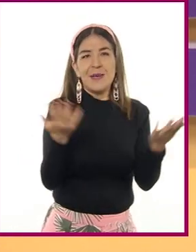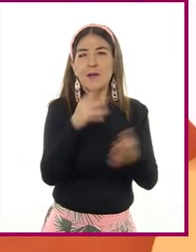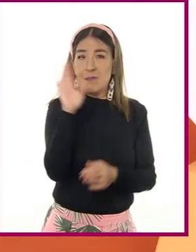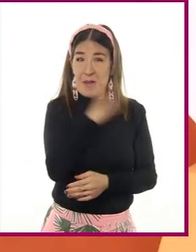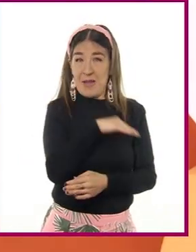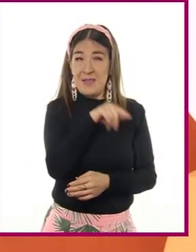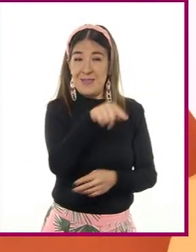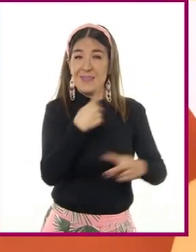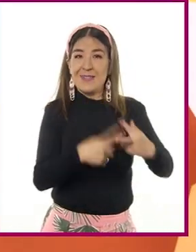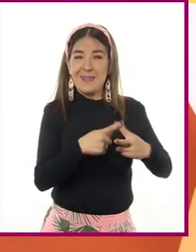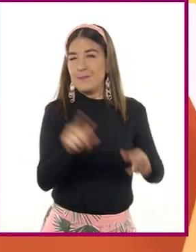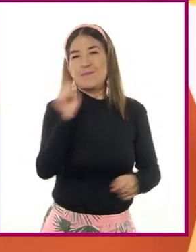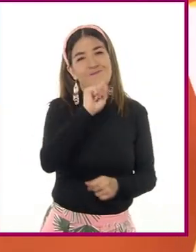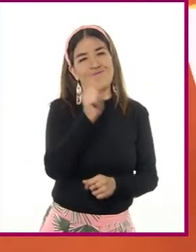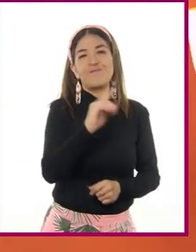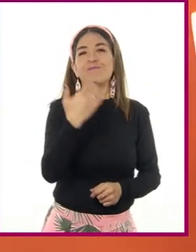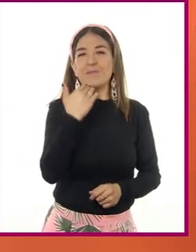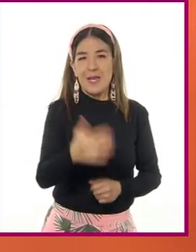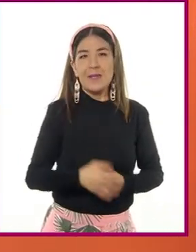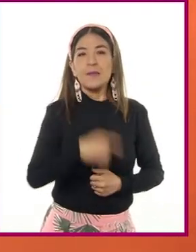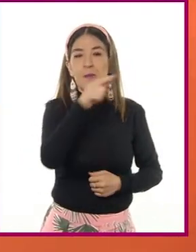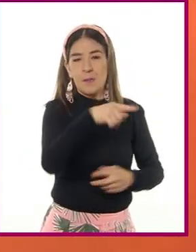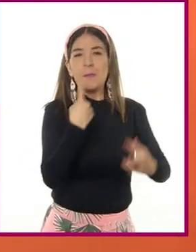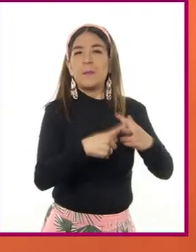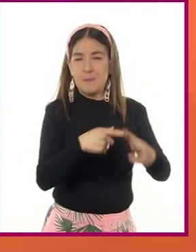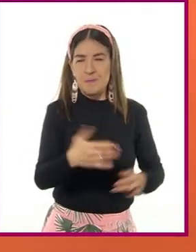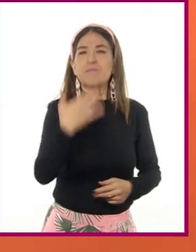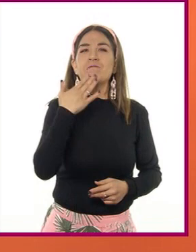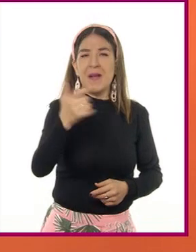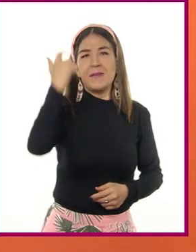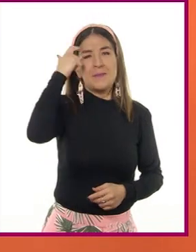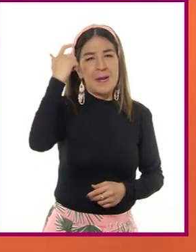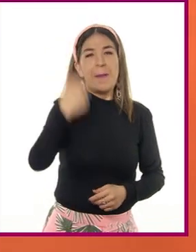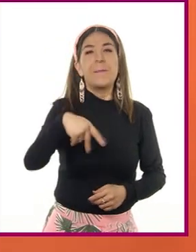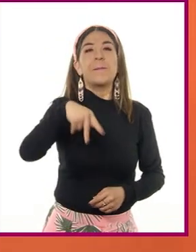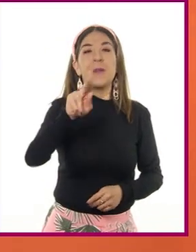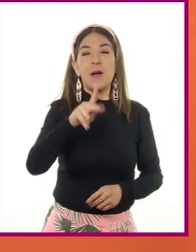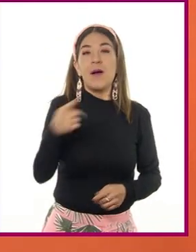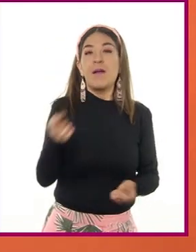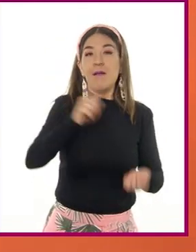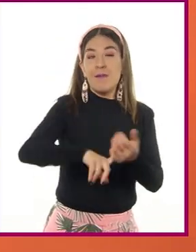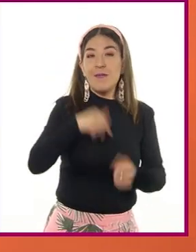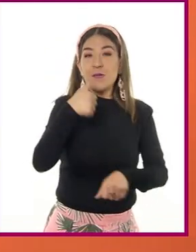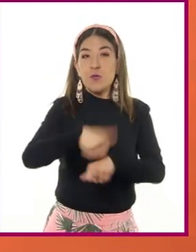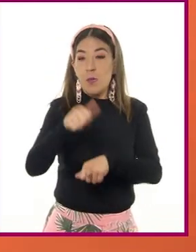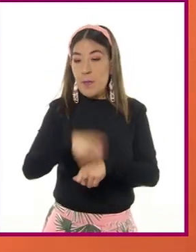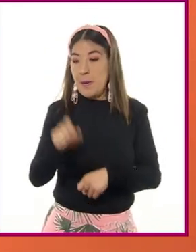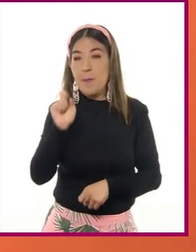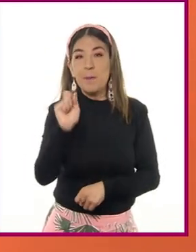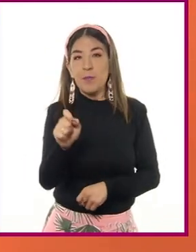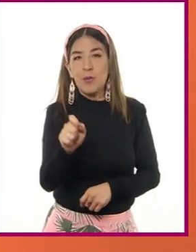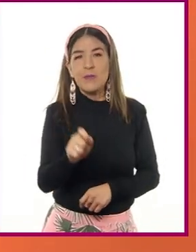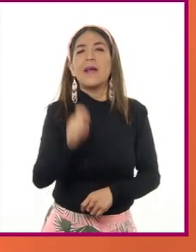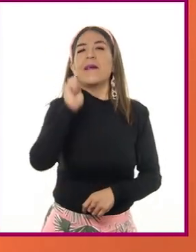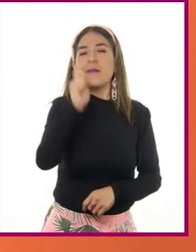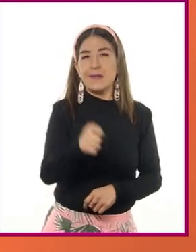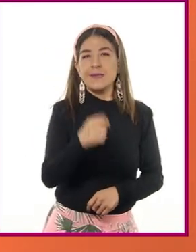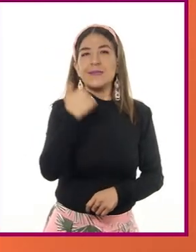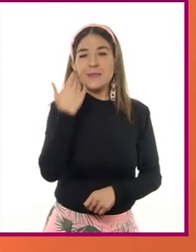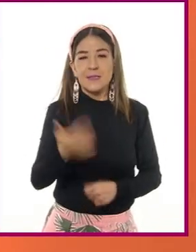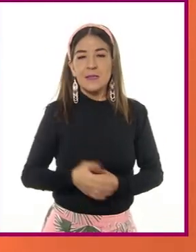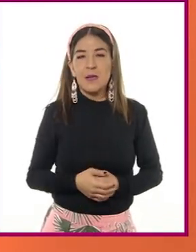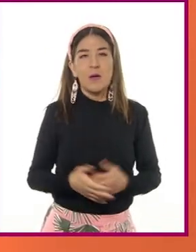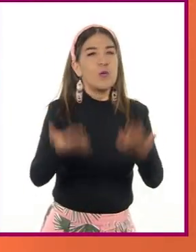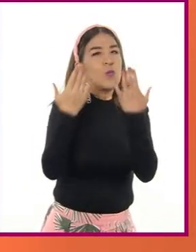mal? No, Leslie, tus cálculos son correctos. Cuando obtenemos un número decimal, quiere decir que no